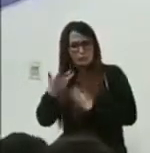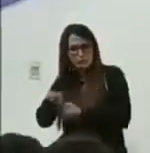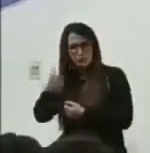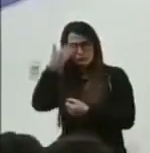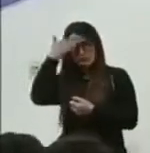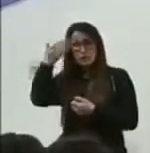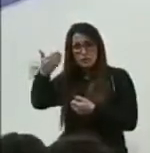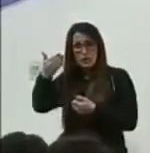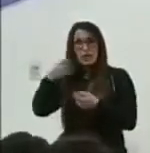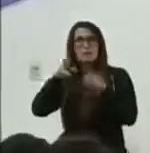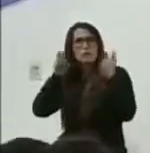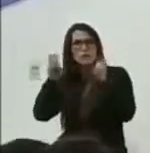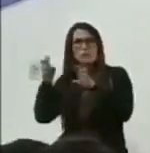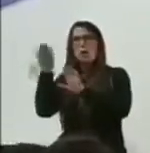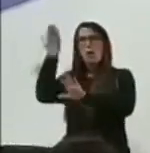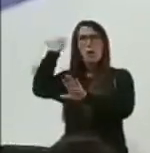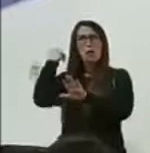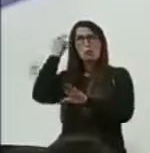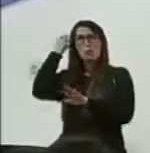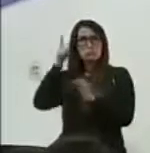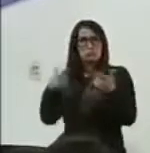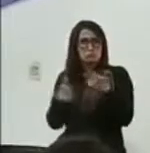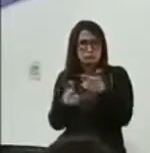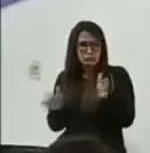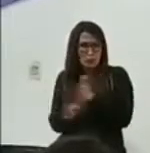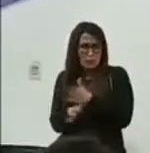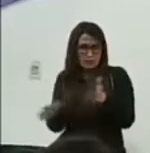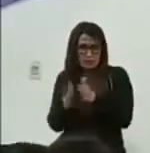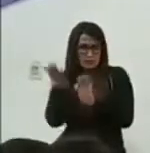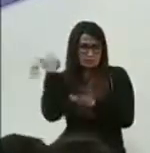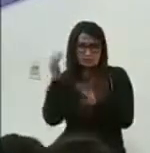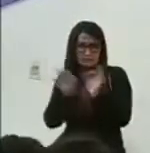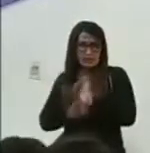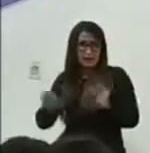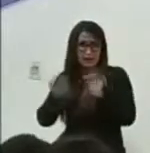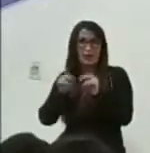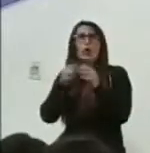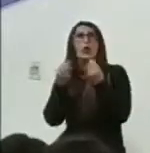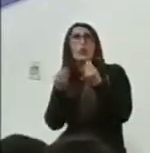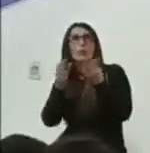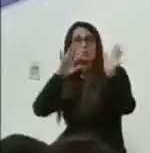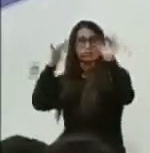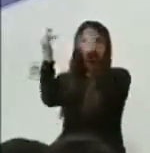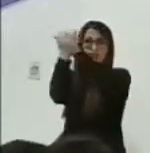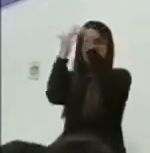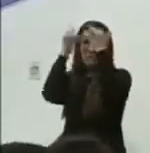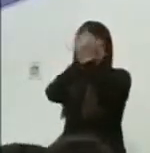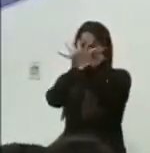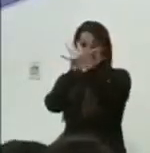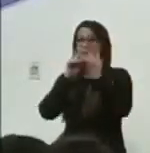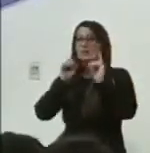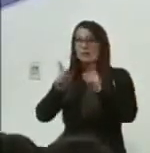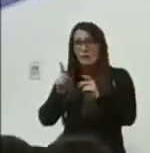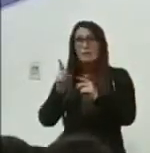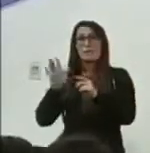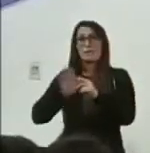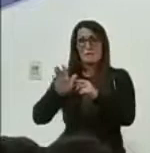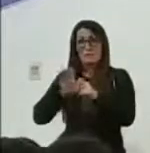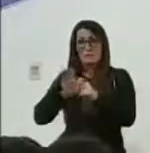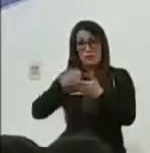sobre la mesa temas que antes no consideraba, como el medio ambiente, como el